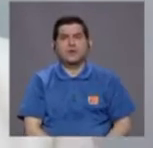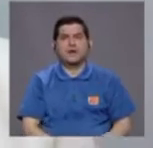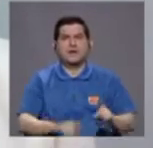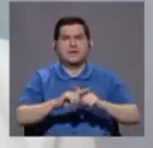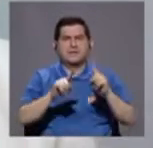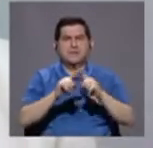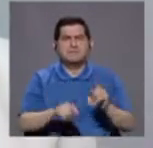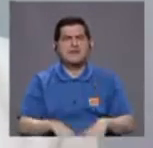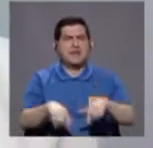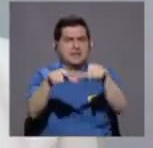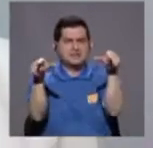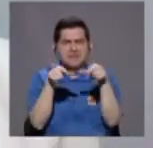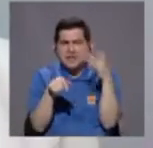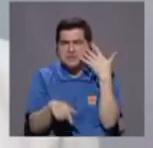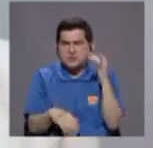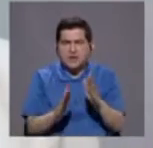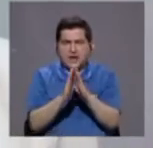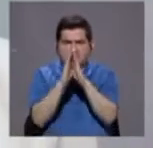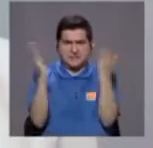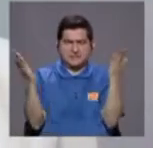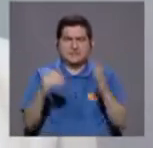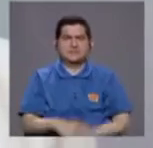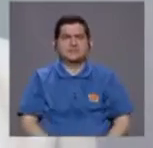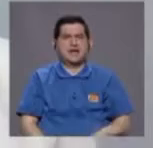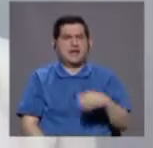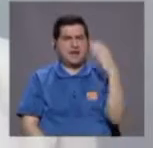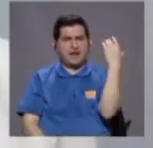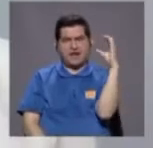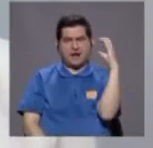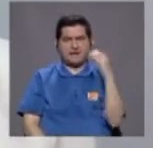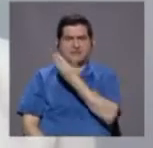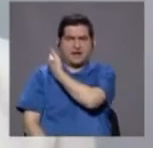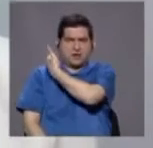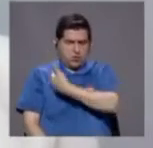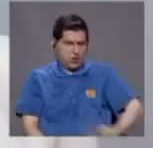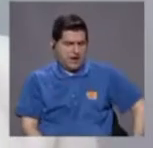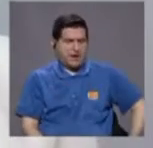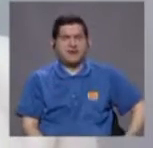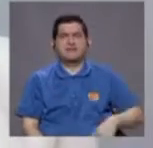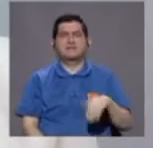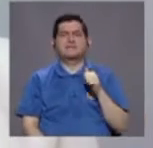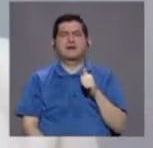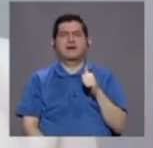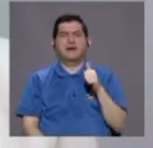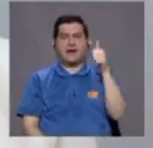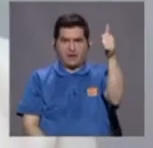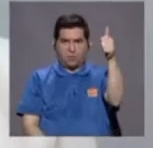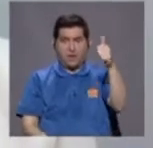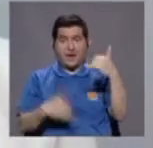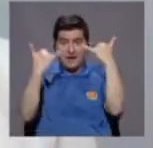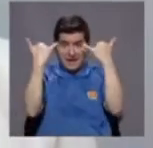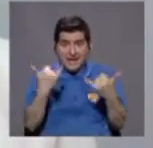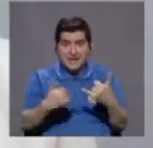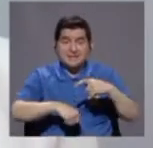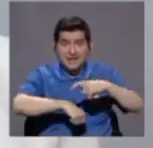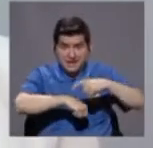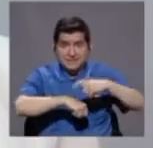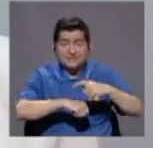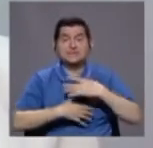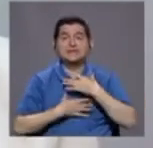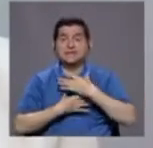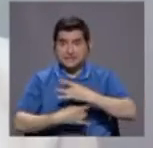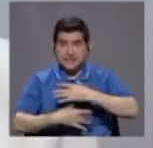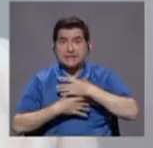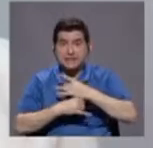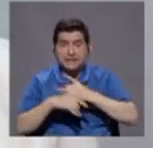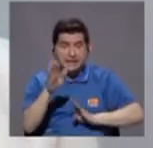casas parecidas en Cartago, Heredia y Alajuela. Es decir, ya desde esa época había un interés